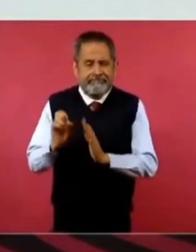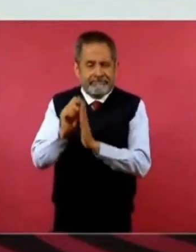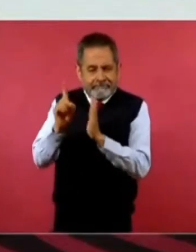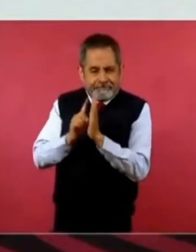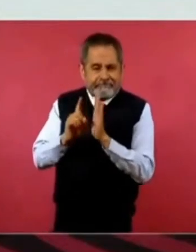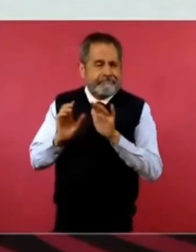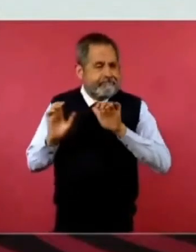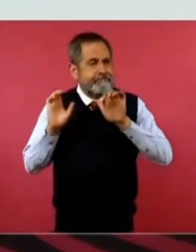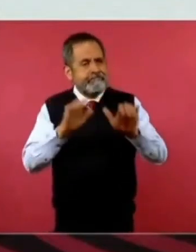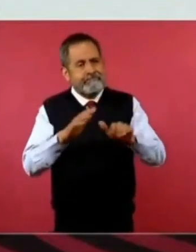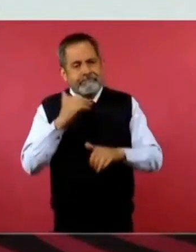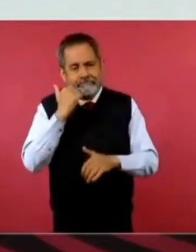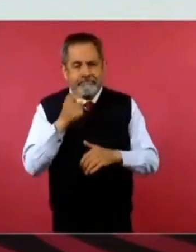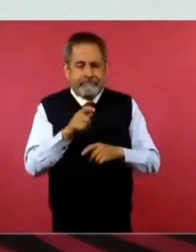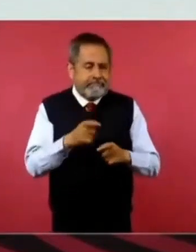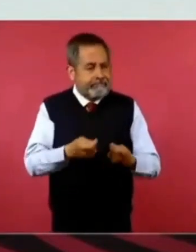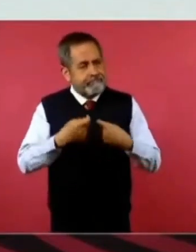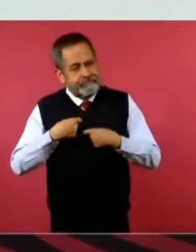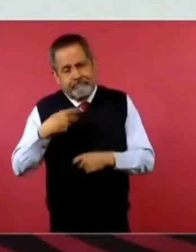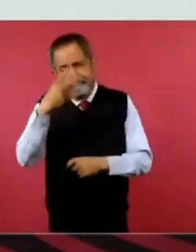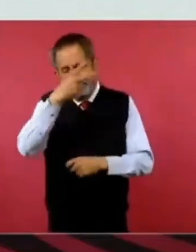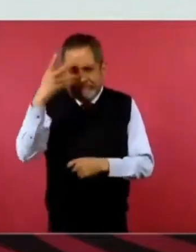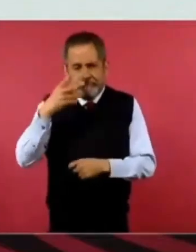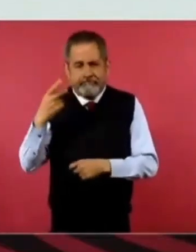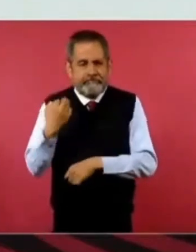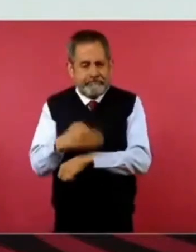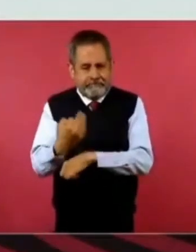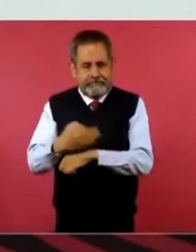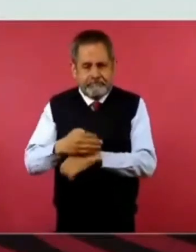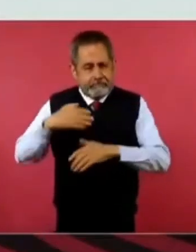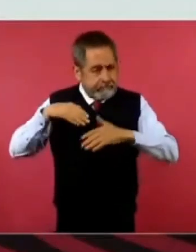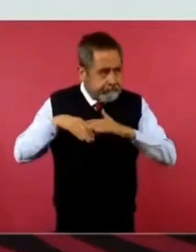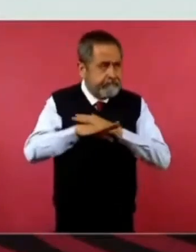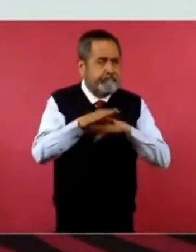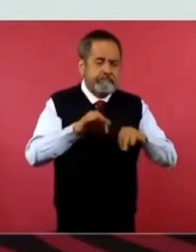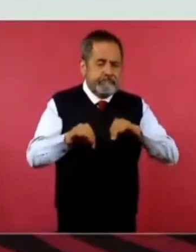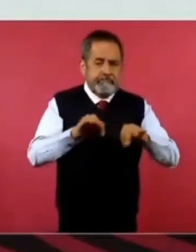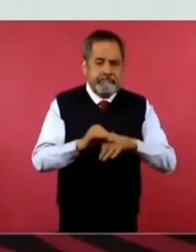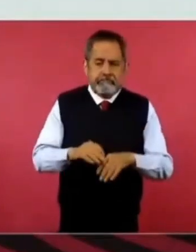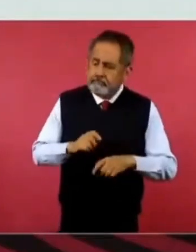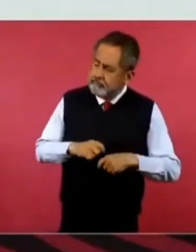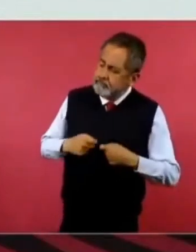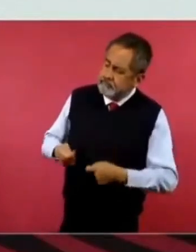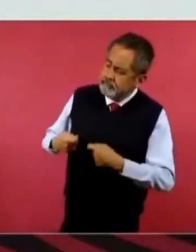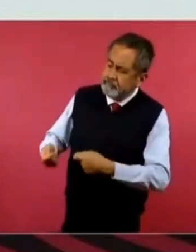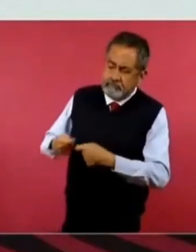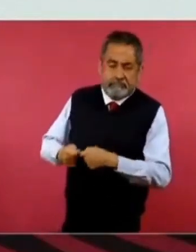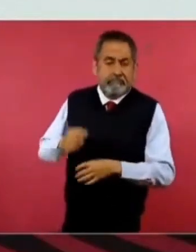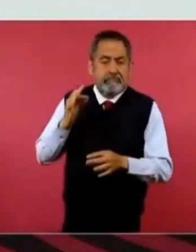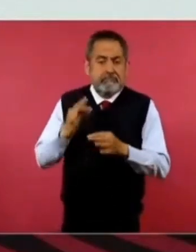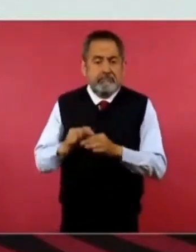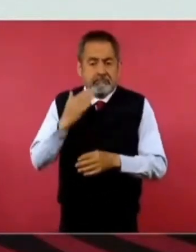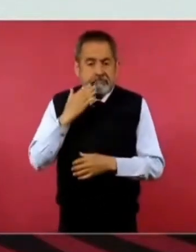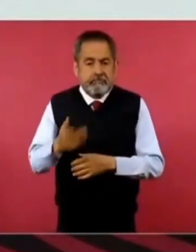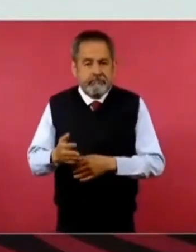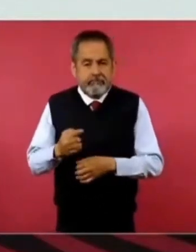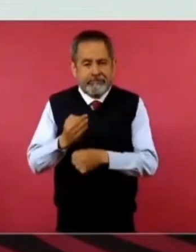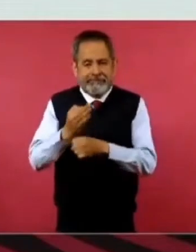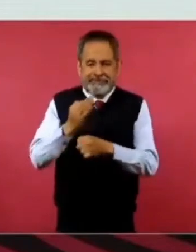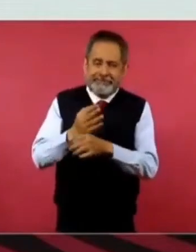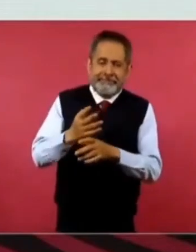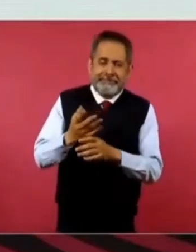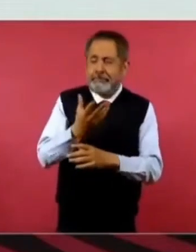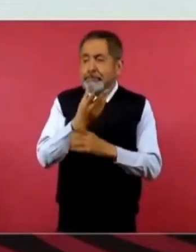para visas temporales de trabajo. Y esto es lo irregular, vamos a decir.